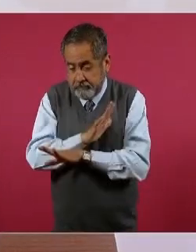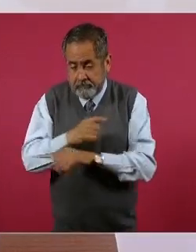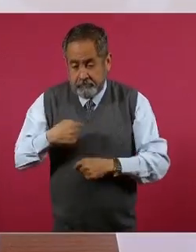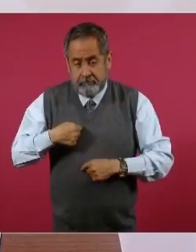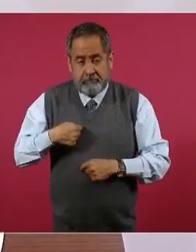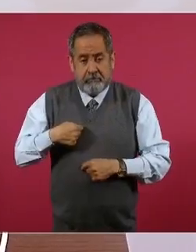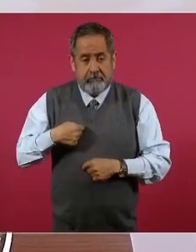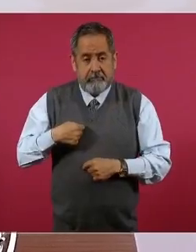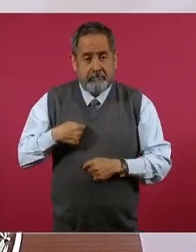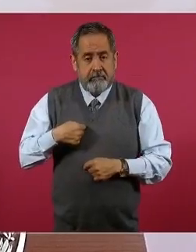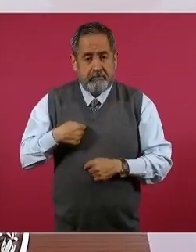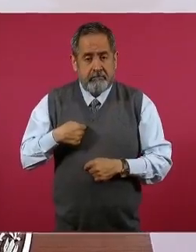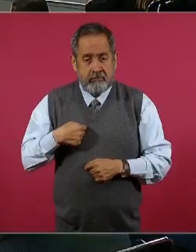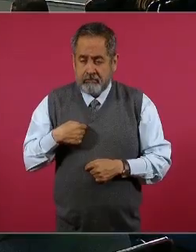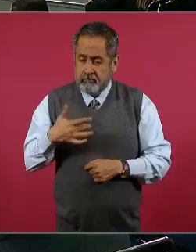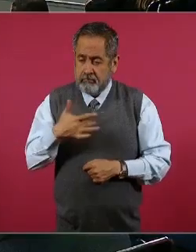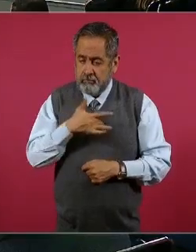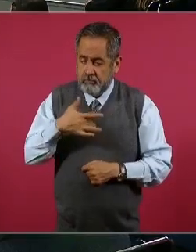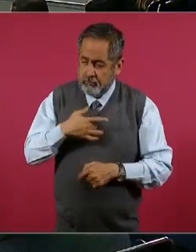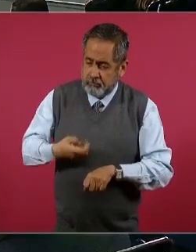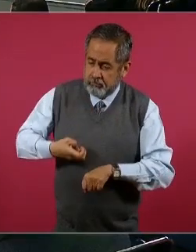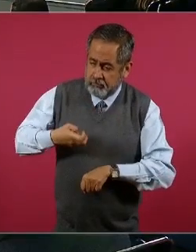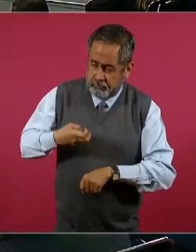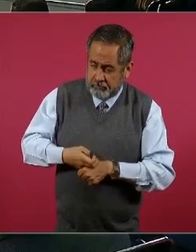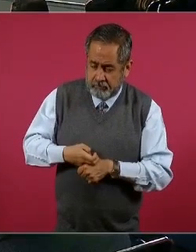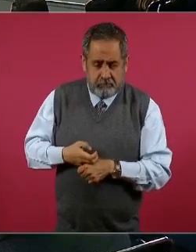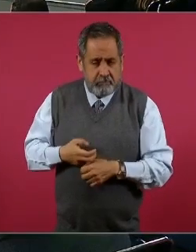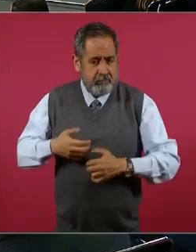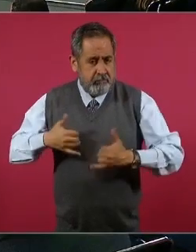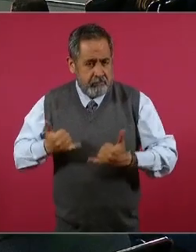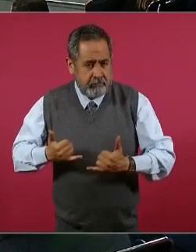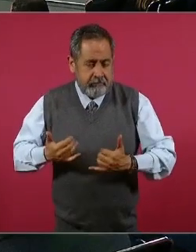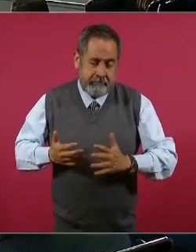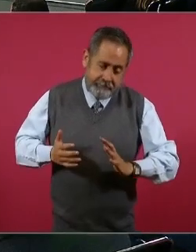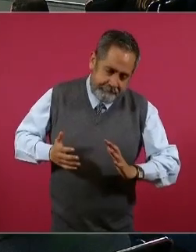que se le endurezca el corazón,